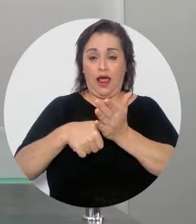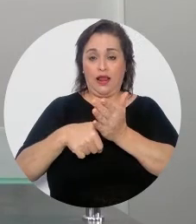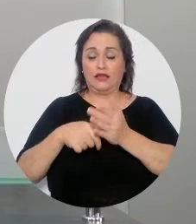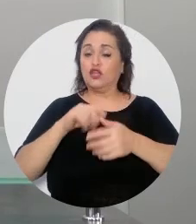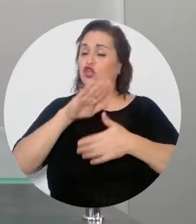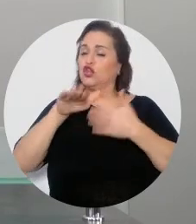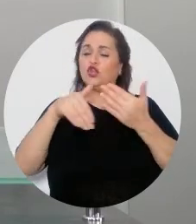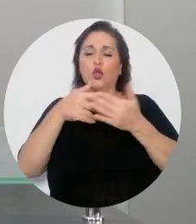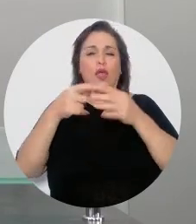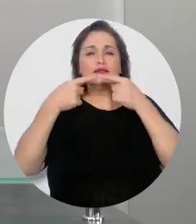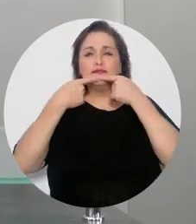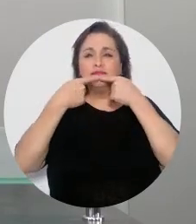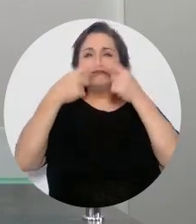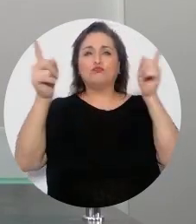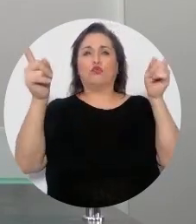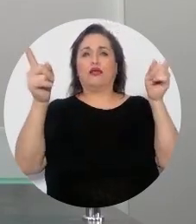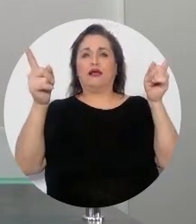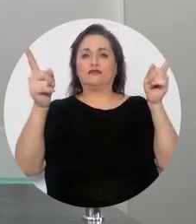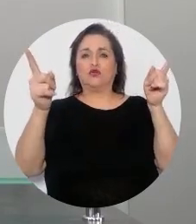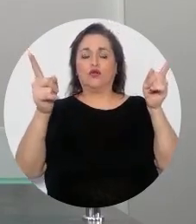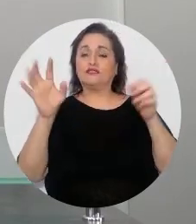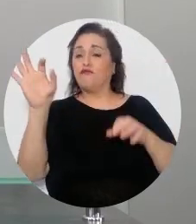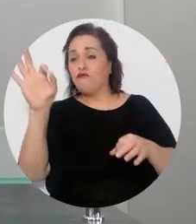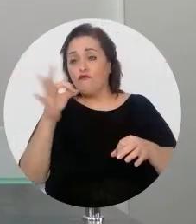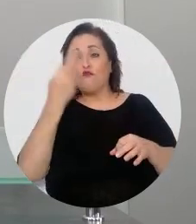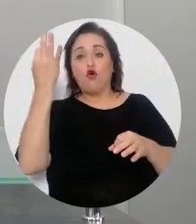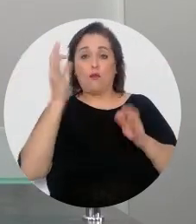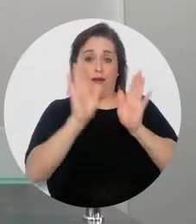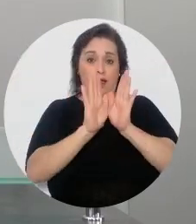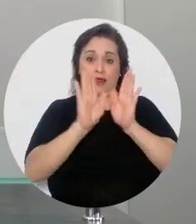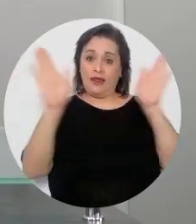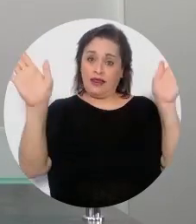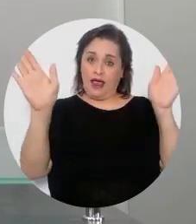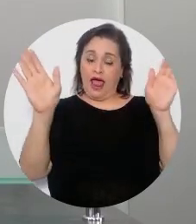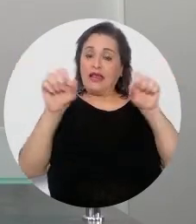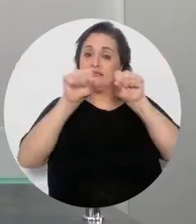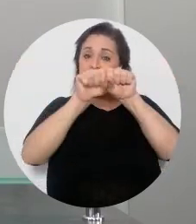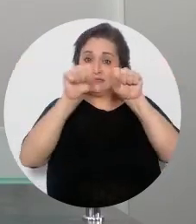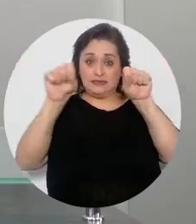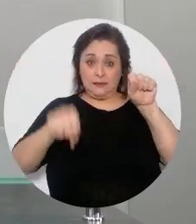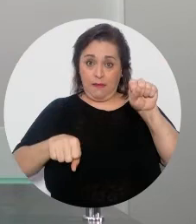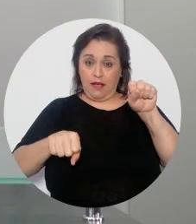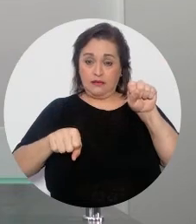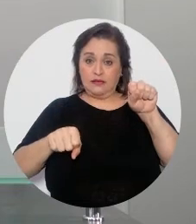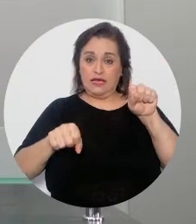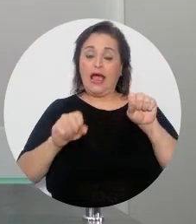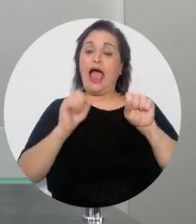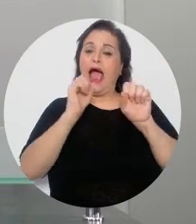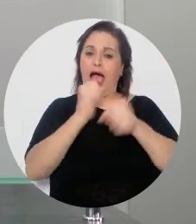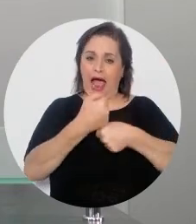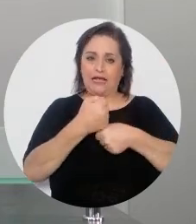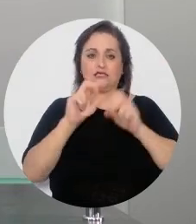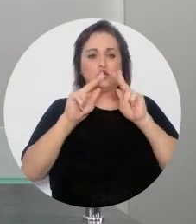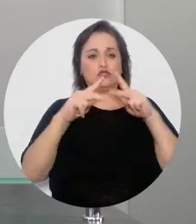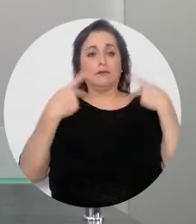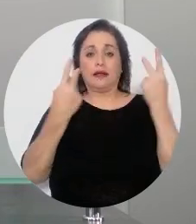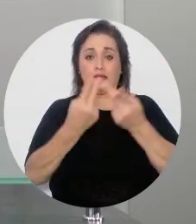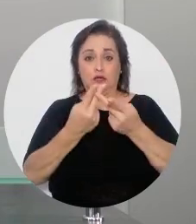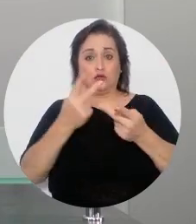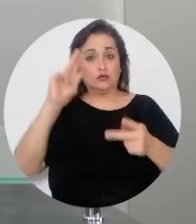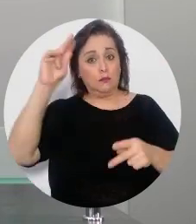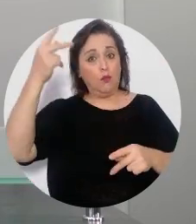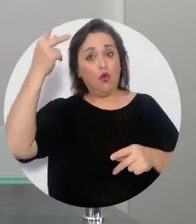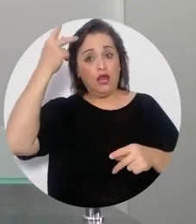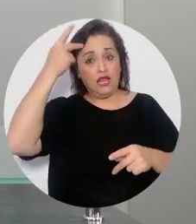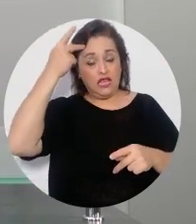Es o son las publicaciones que de manera generalmente sistemática efectúan los